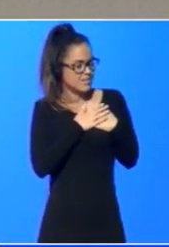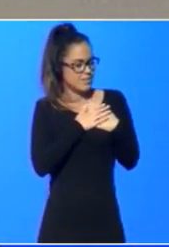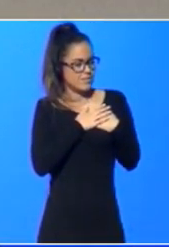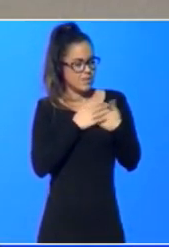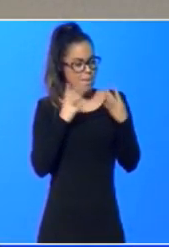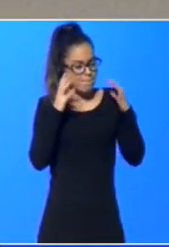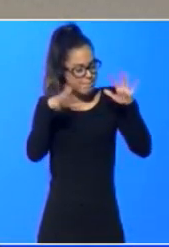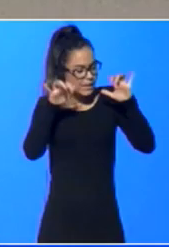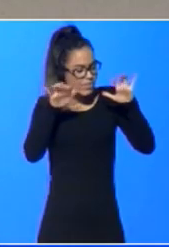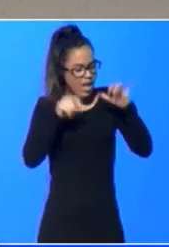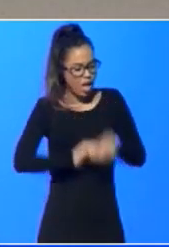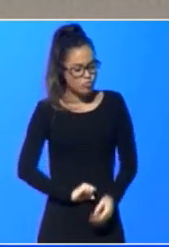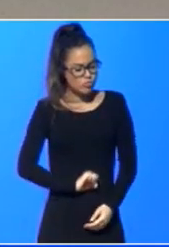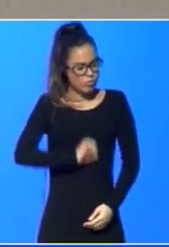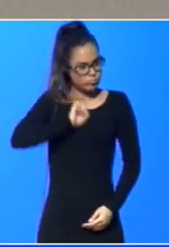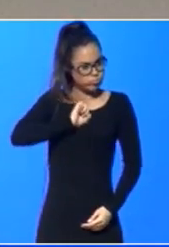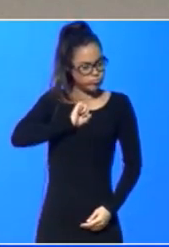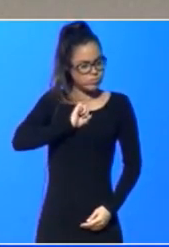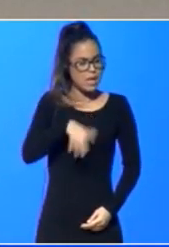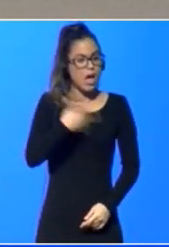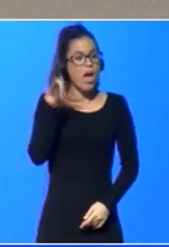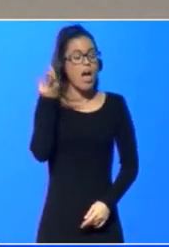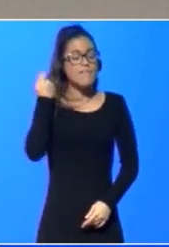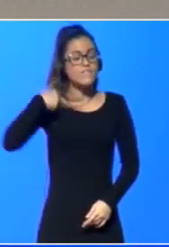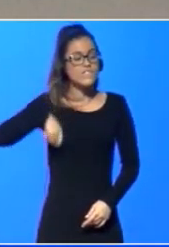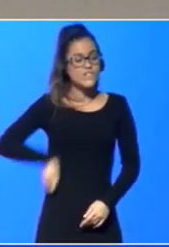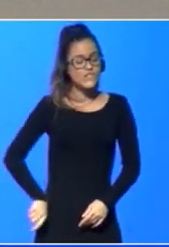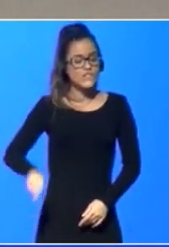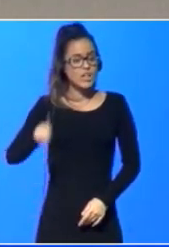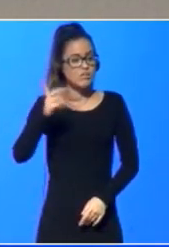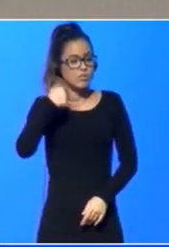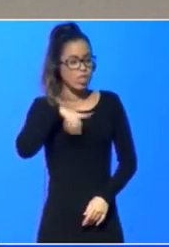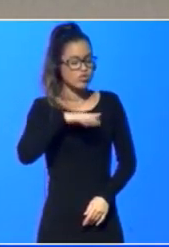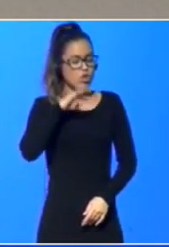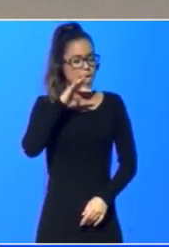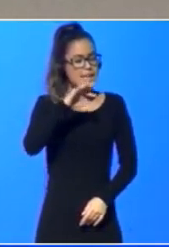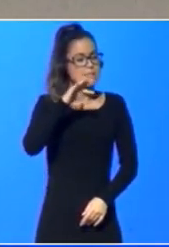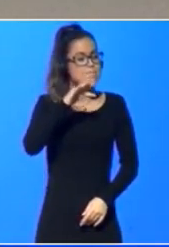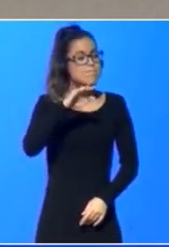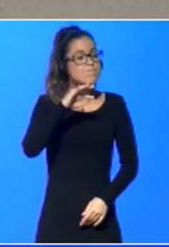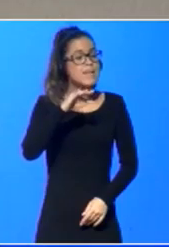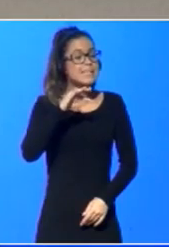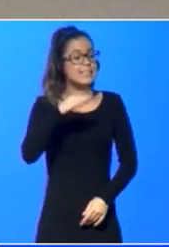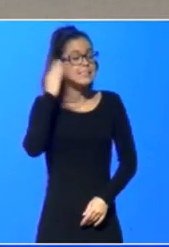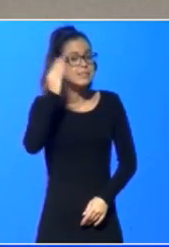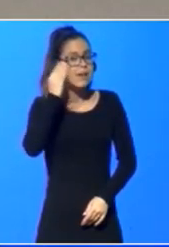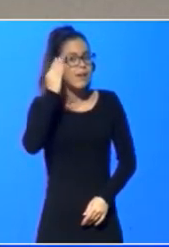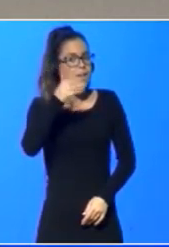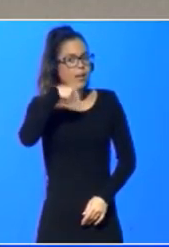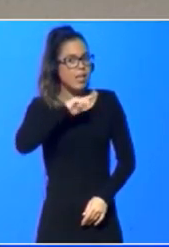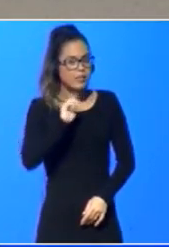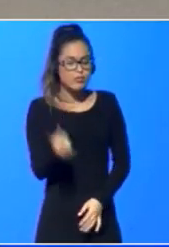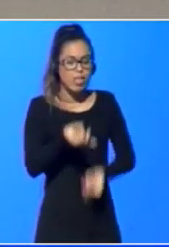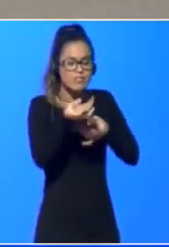más alto, para que los profesionales tengamos las más altas expectativas y seamos capaces de transmitirles que ellos